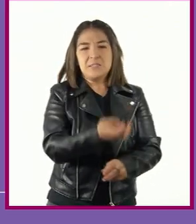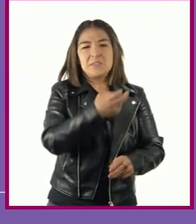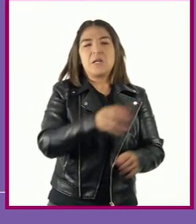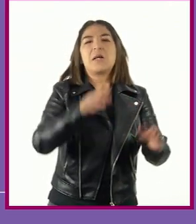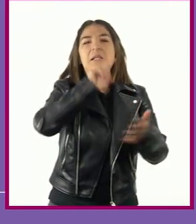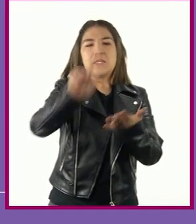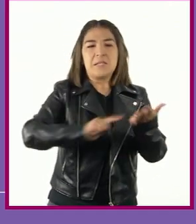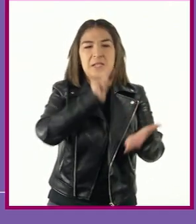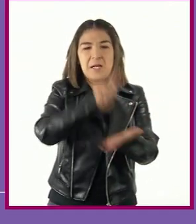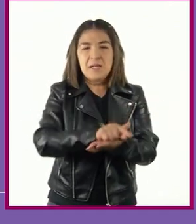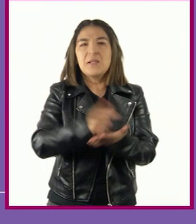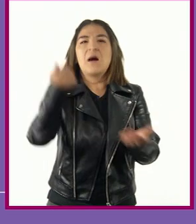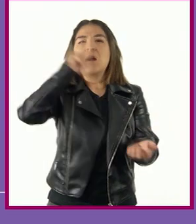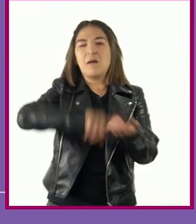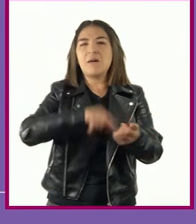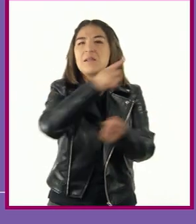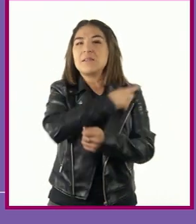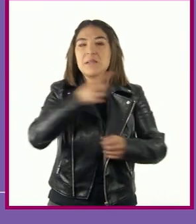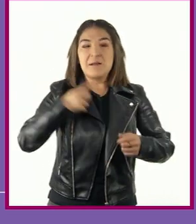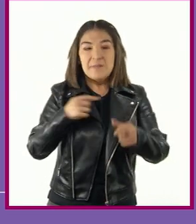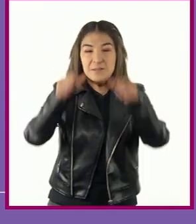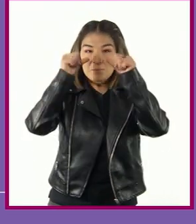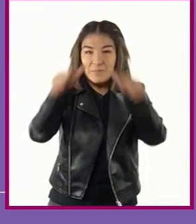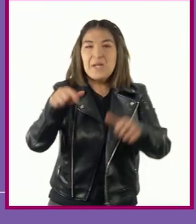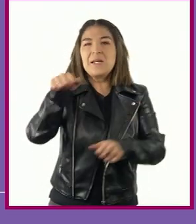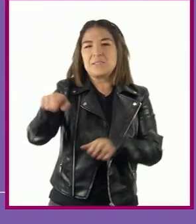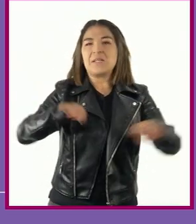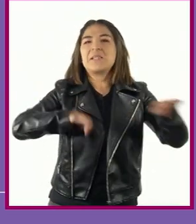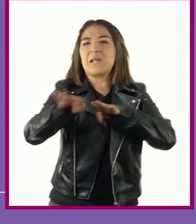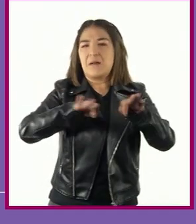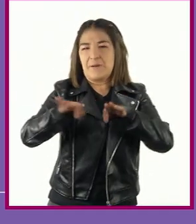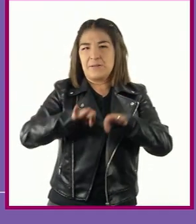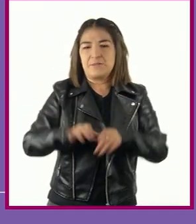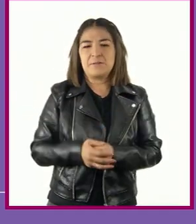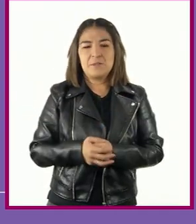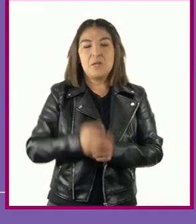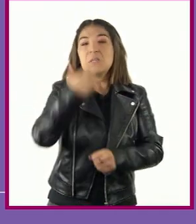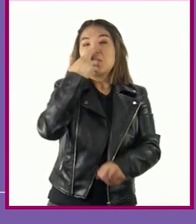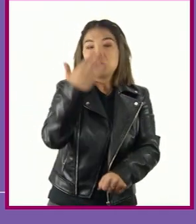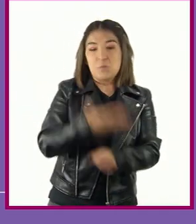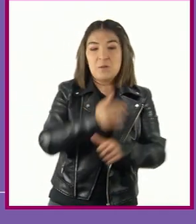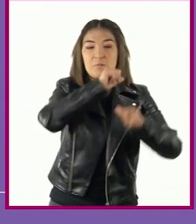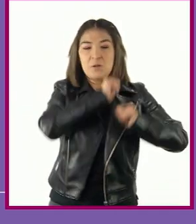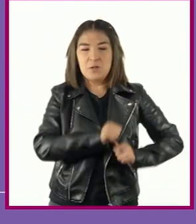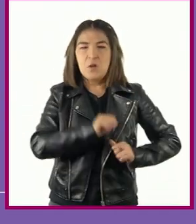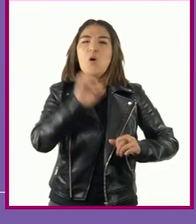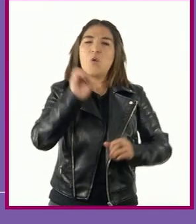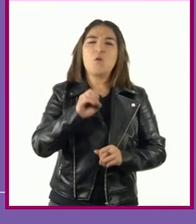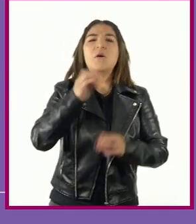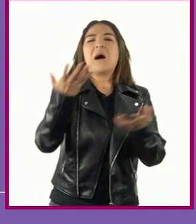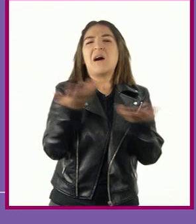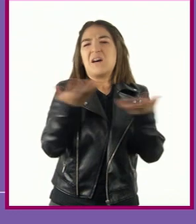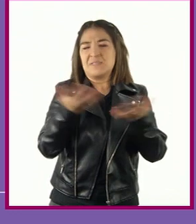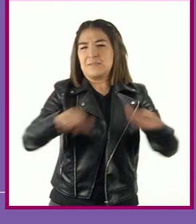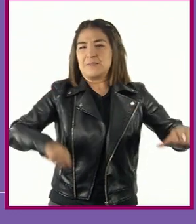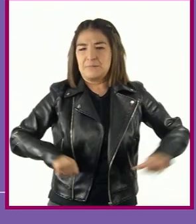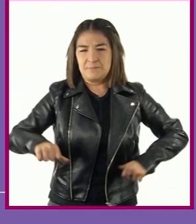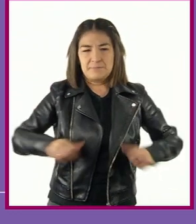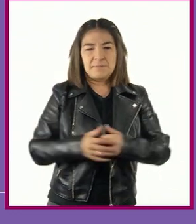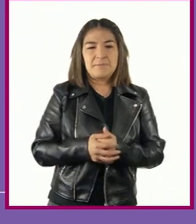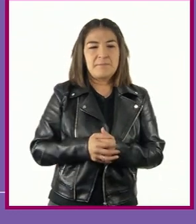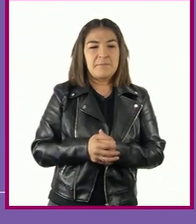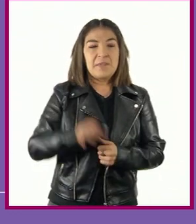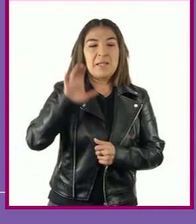y eficiencia que deben observar en el desempeño de sus empleos, cargos o comisiones. En el título